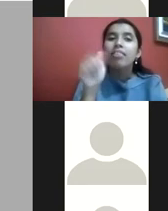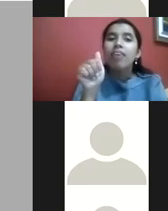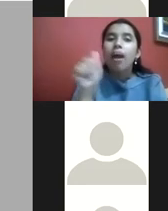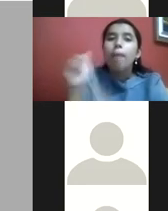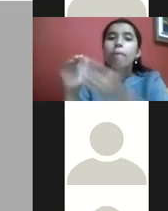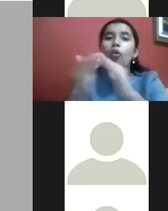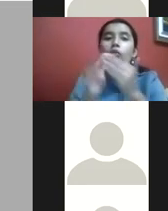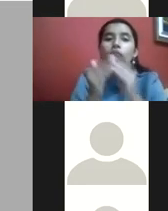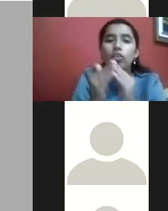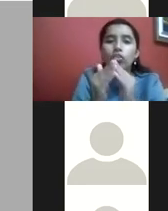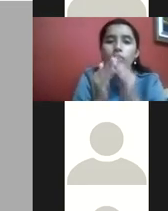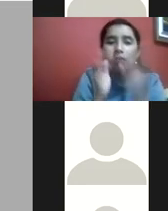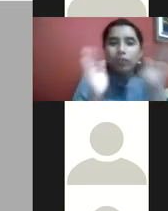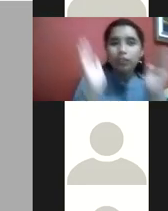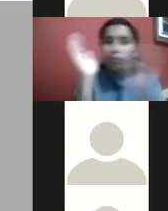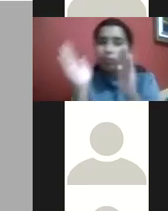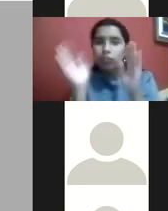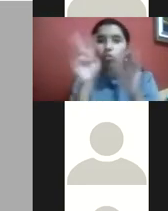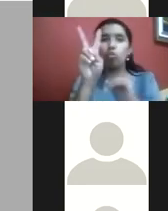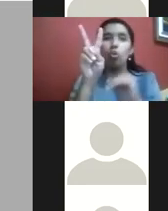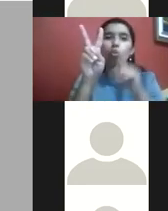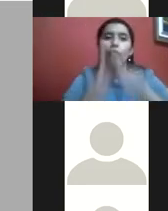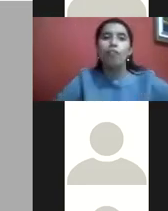probabilidad de aquí. Entonces,